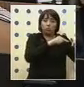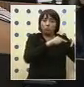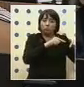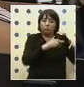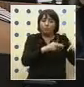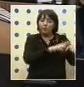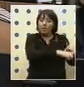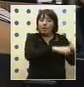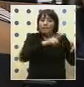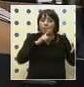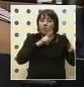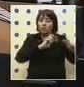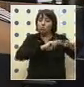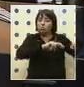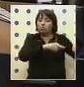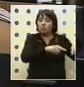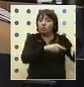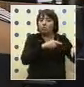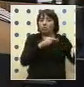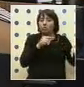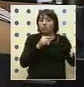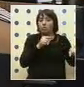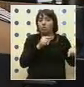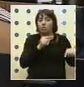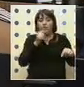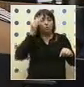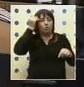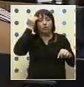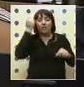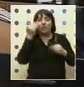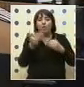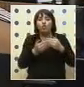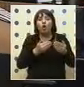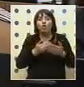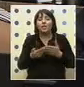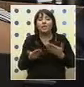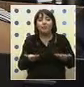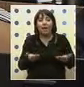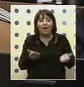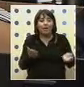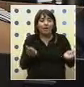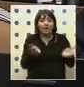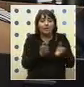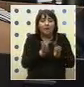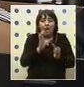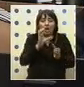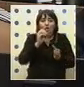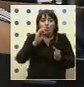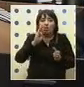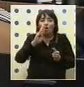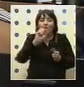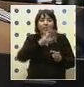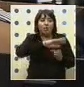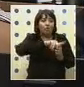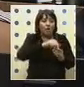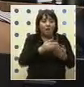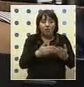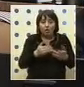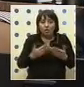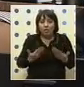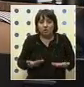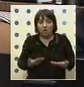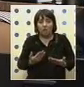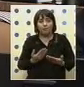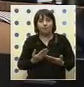hemos tenido, no sabemos dónde está ese concentrado. Por lo tanto, una de las